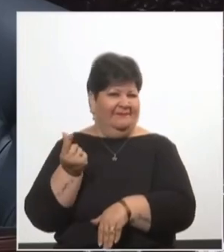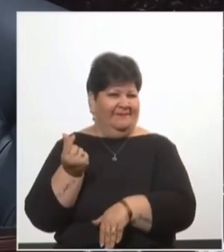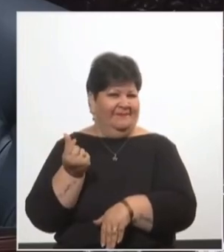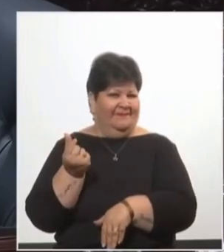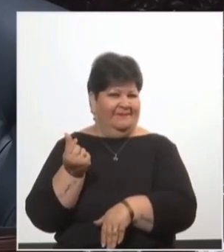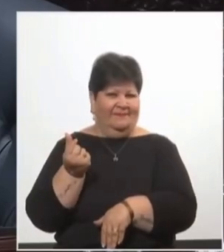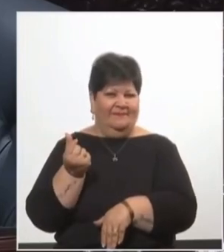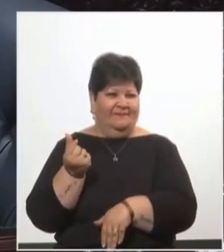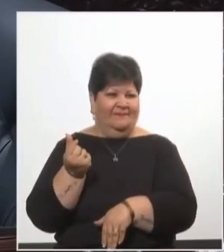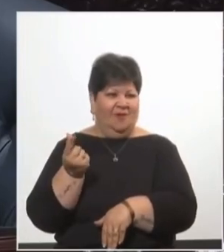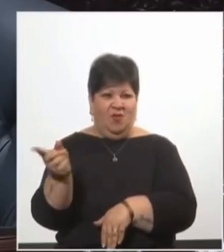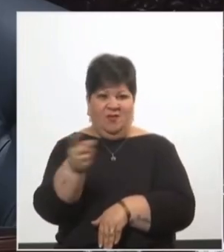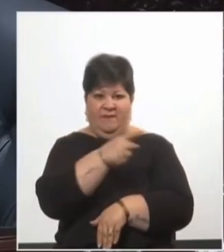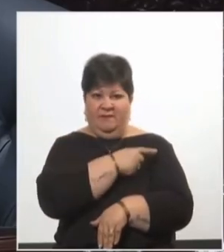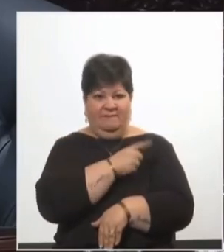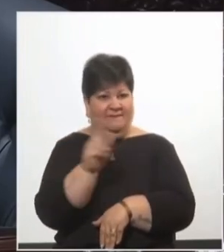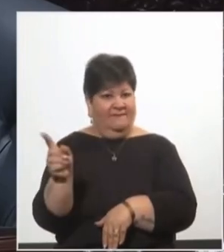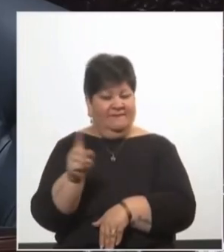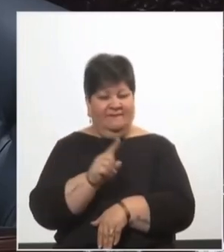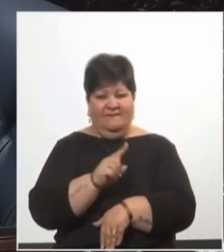nadie.